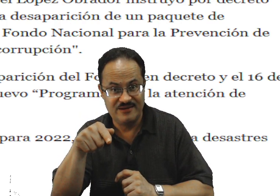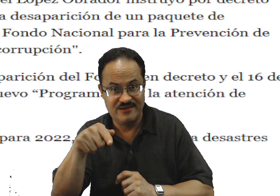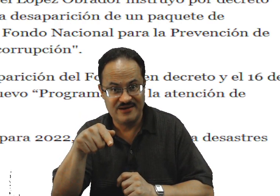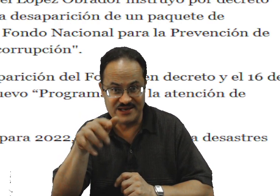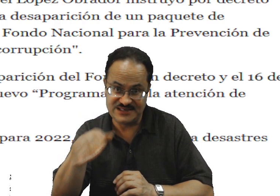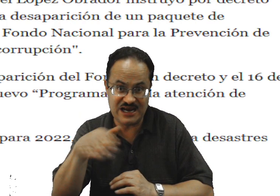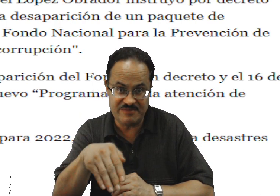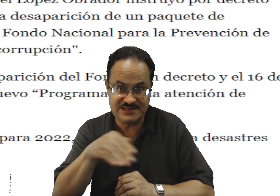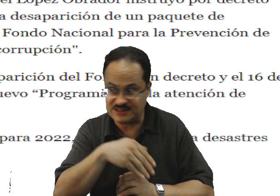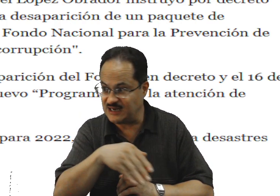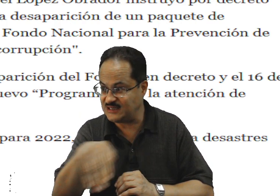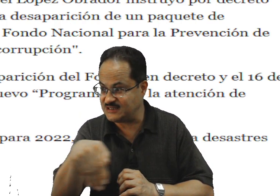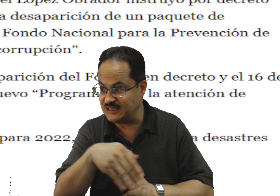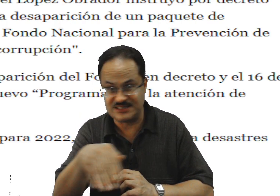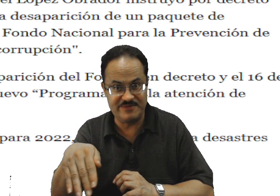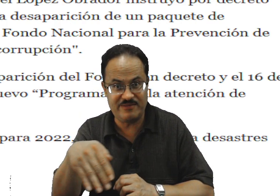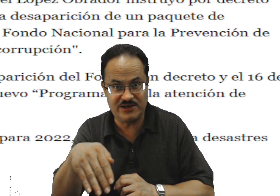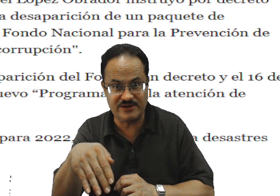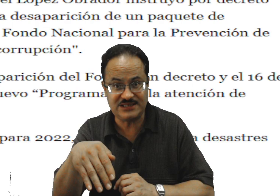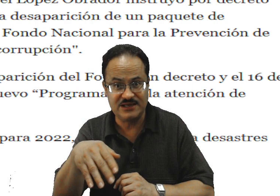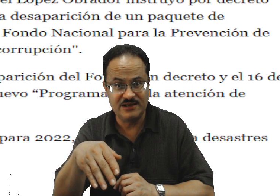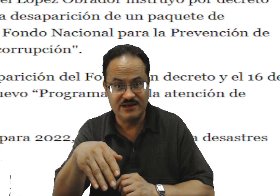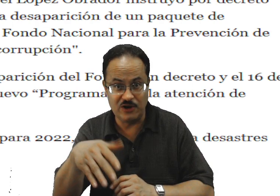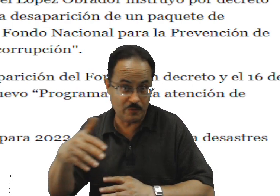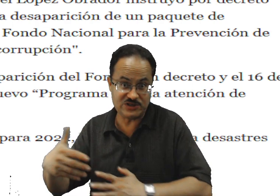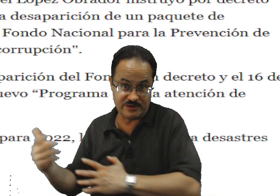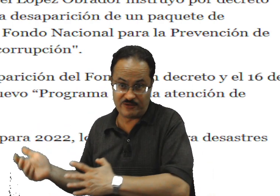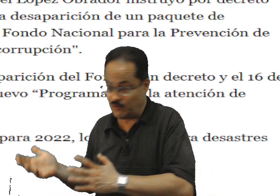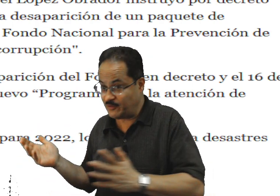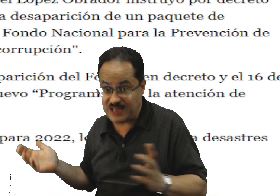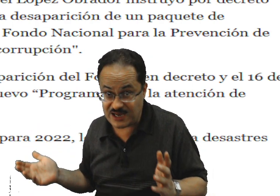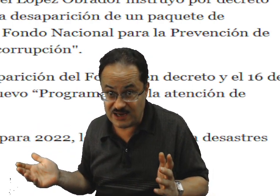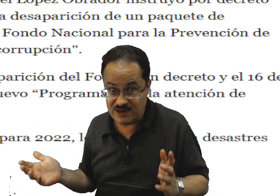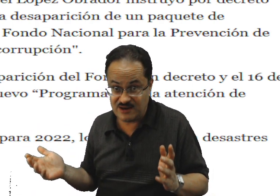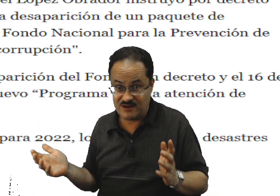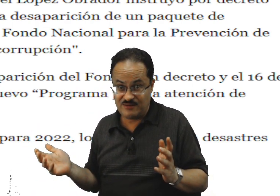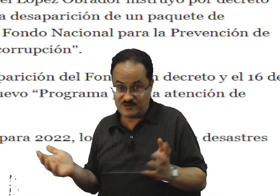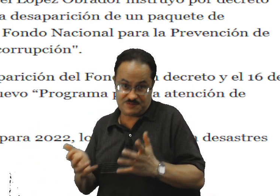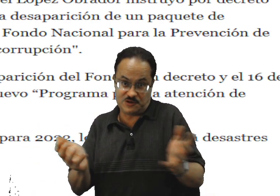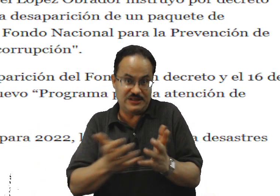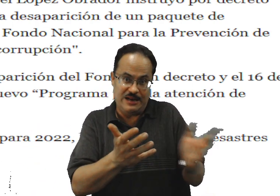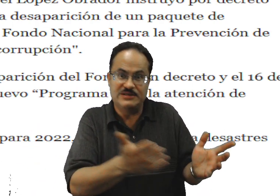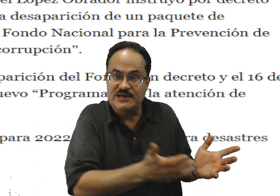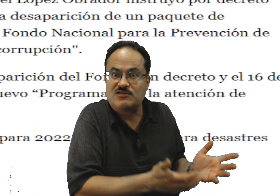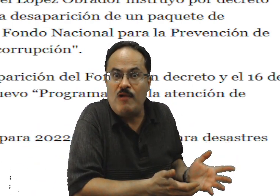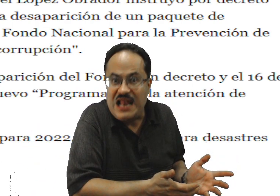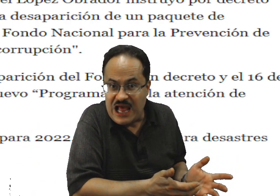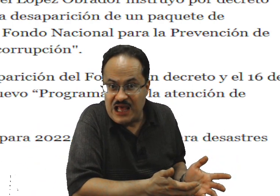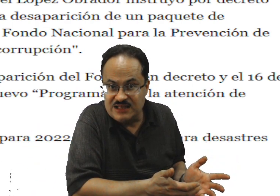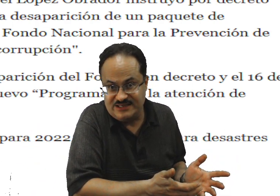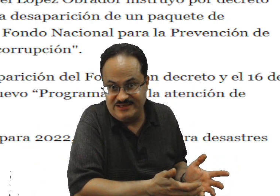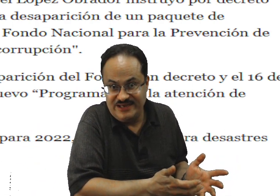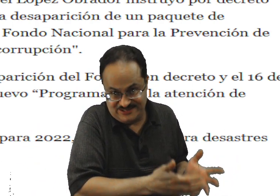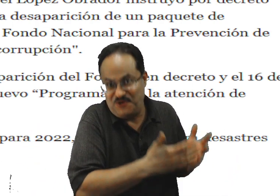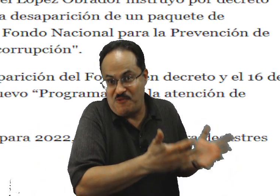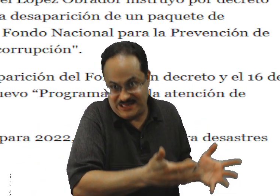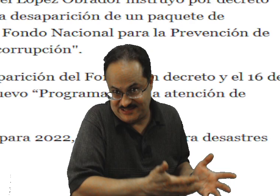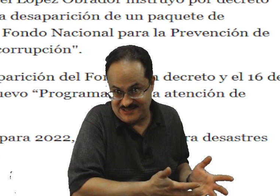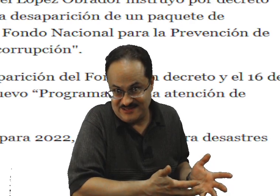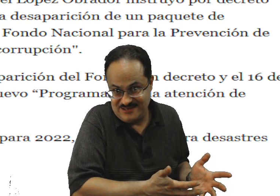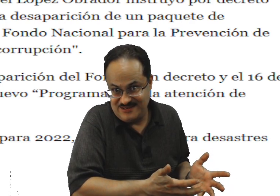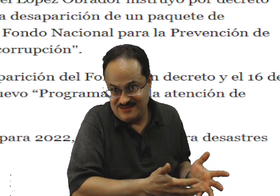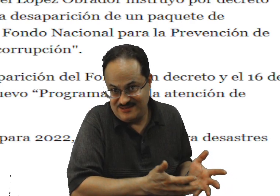que en se me transas 15000 millones y López Obrador lo protege porque son de la misma escuela y son